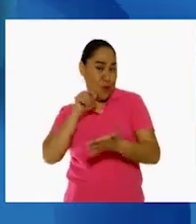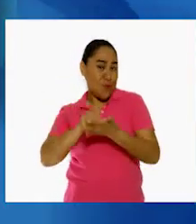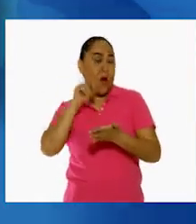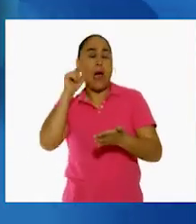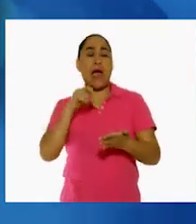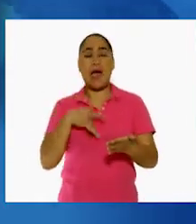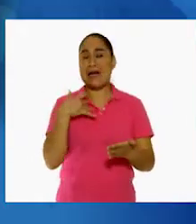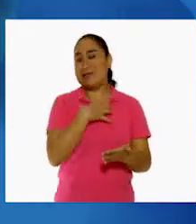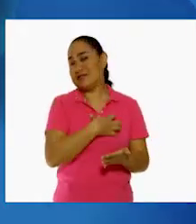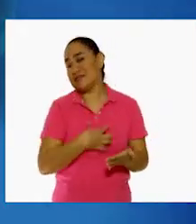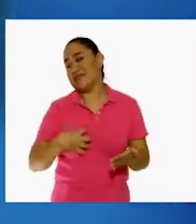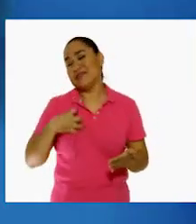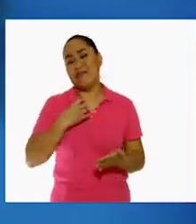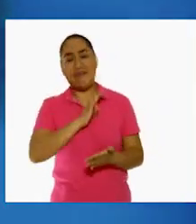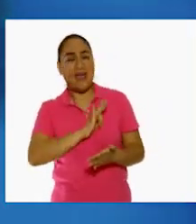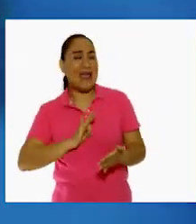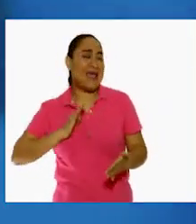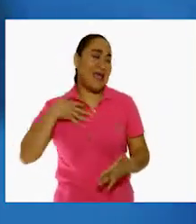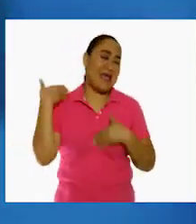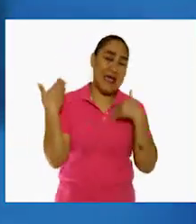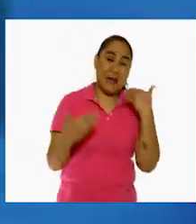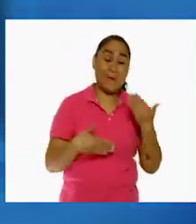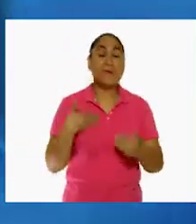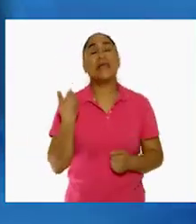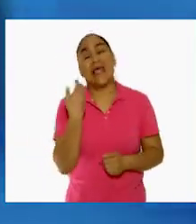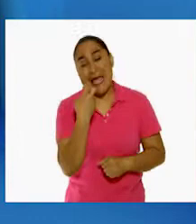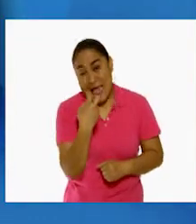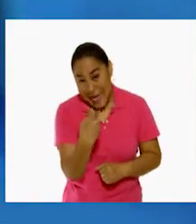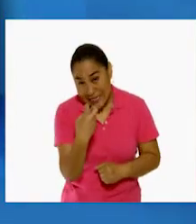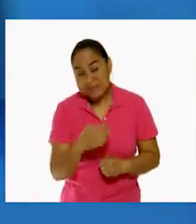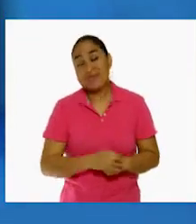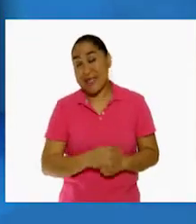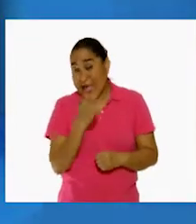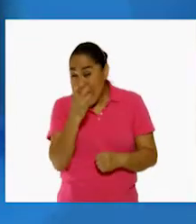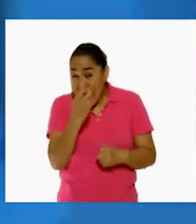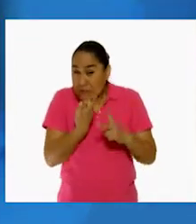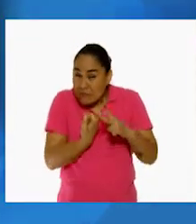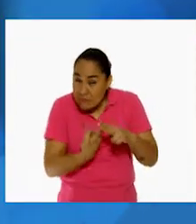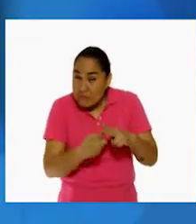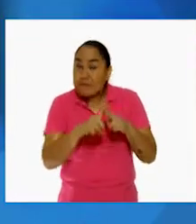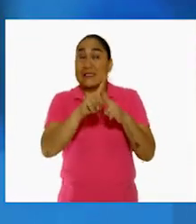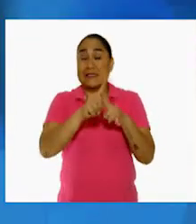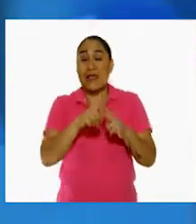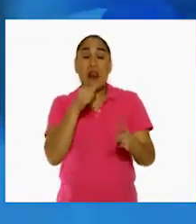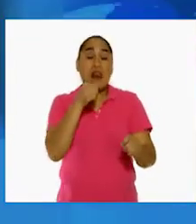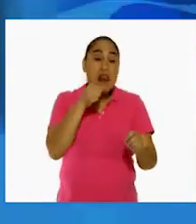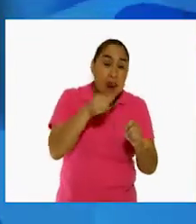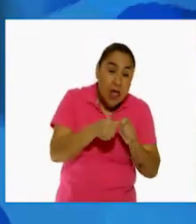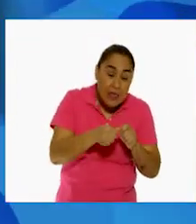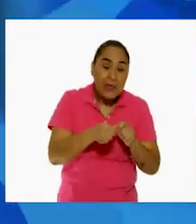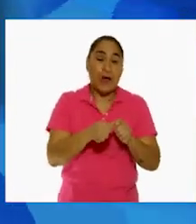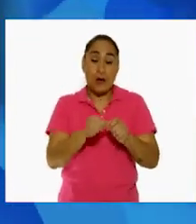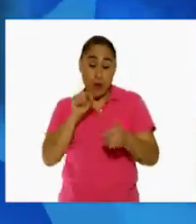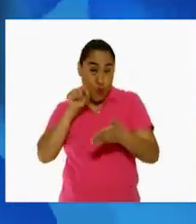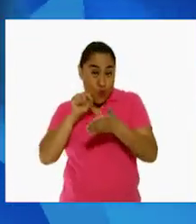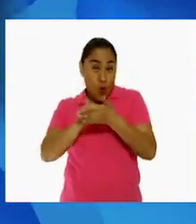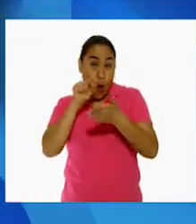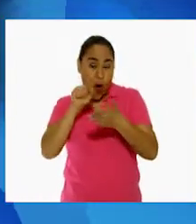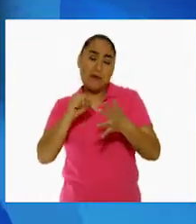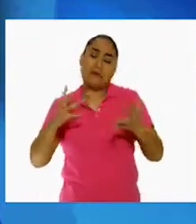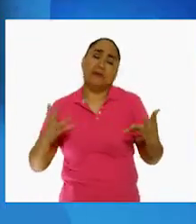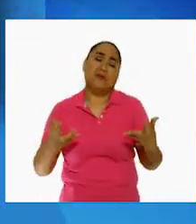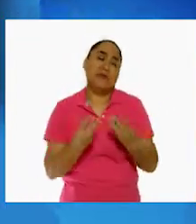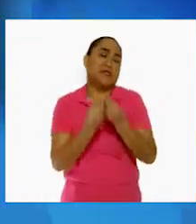felicidad y de la alegría. Y fue así como desde entonces las letras y el punto